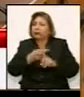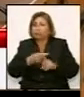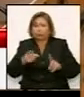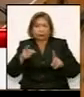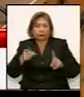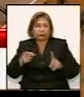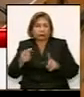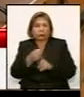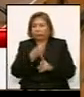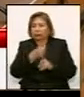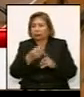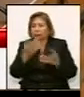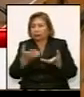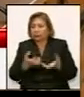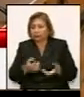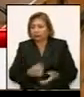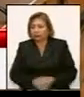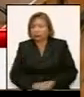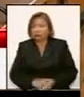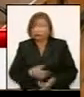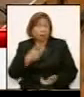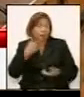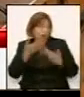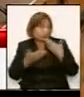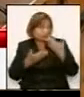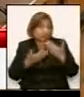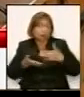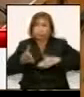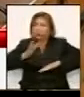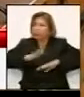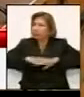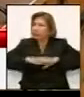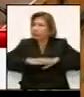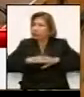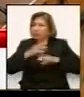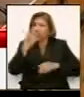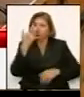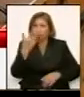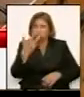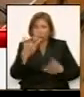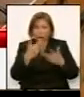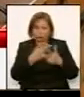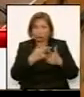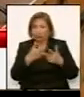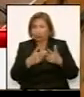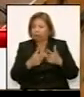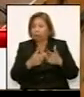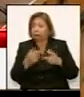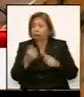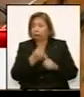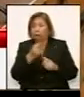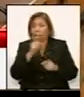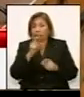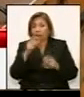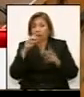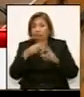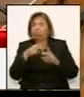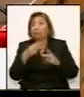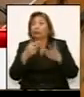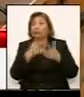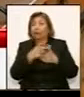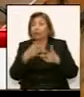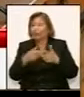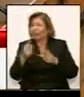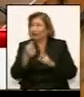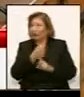denuncia y de resistencia hoy les voy a contar solamente sobre los tipos de violencia no voy a ahondar en el curso pero entre los otros tipos